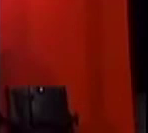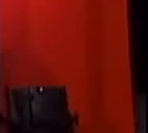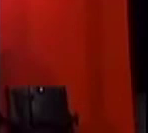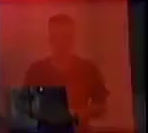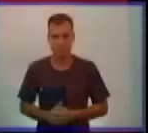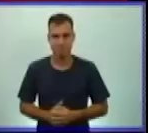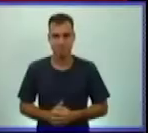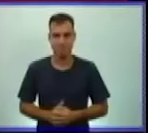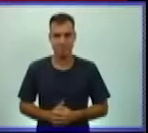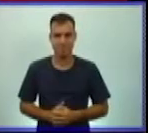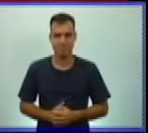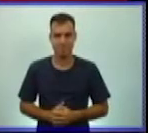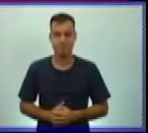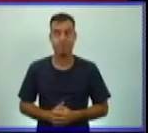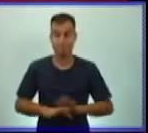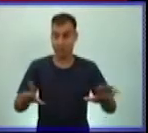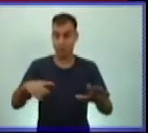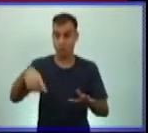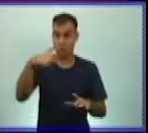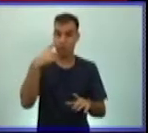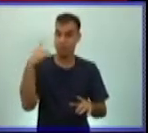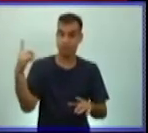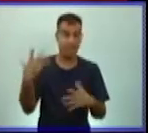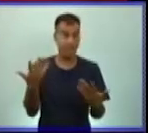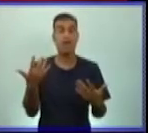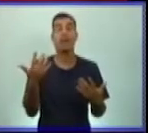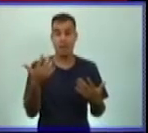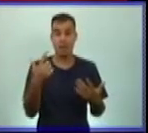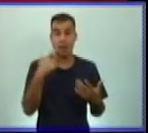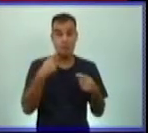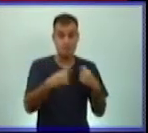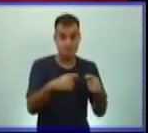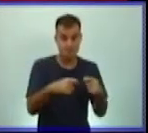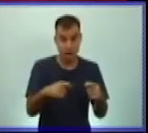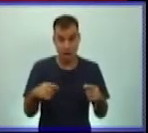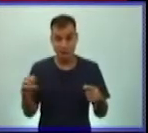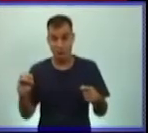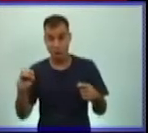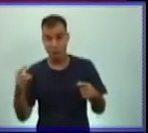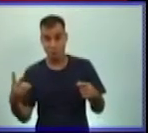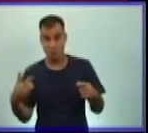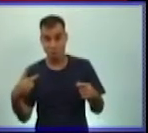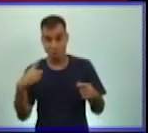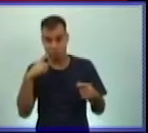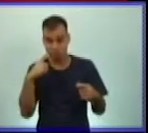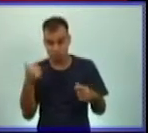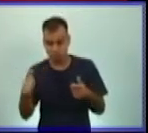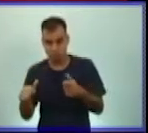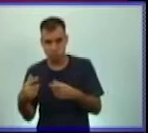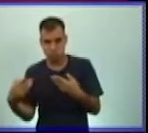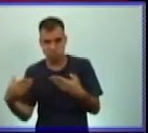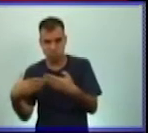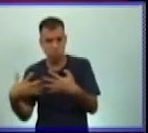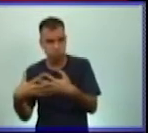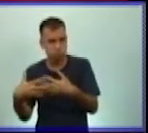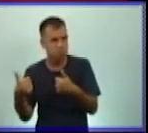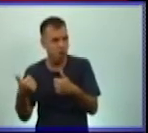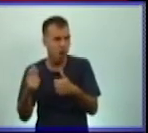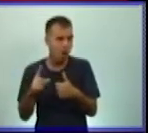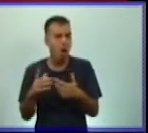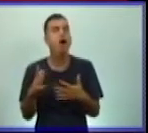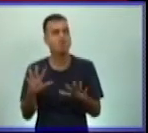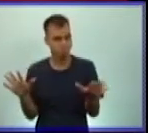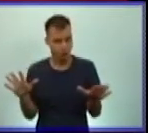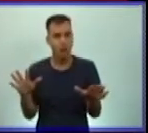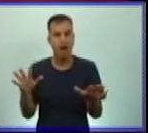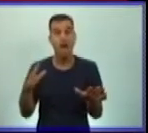Ya analizamos la reacción de los metales con el dioxígeno. Pero el dioxígeno también puede